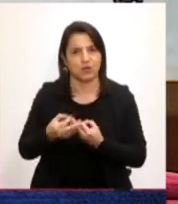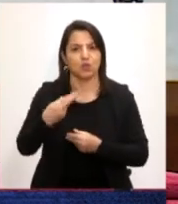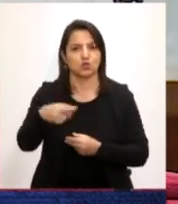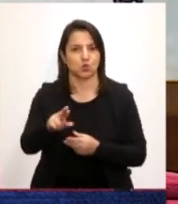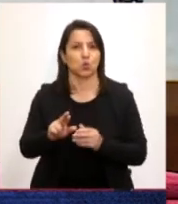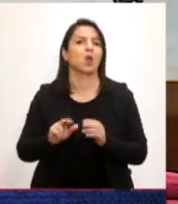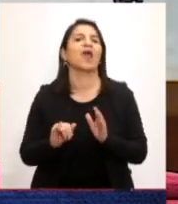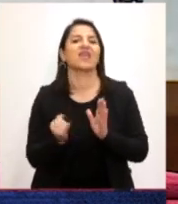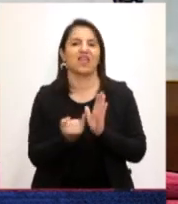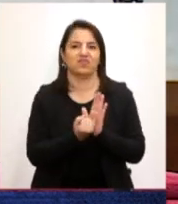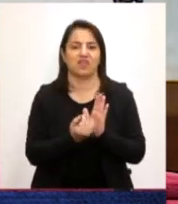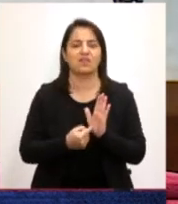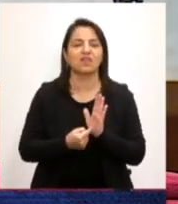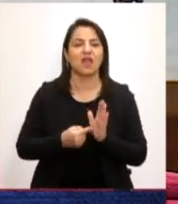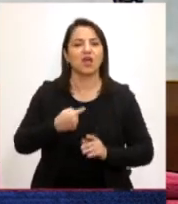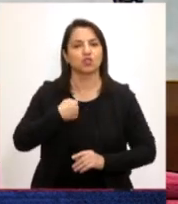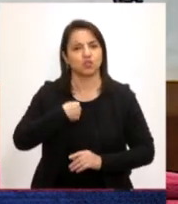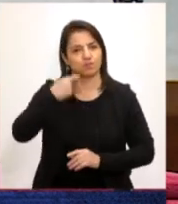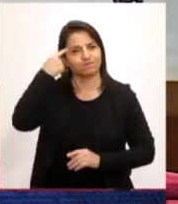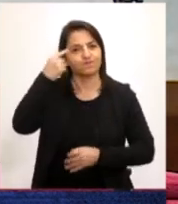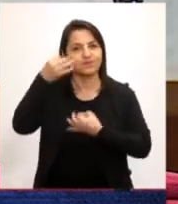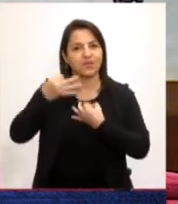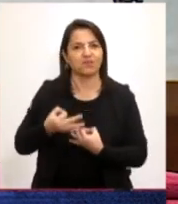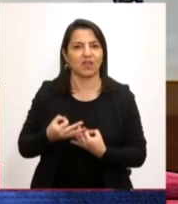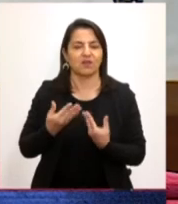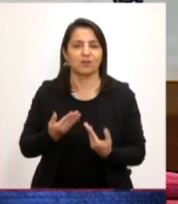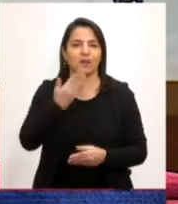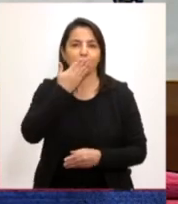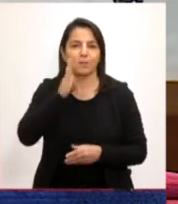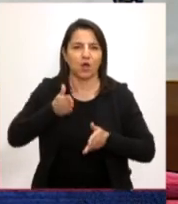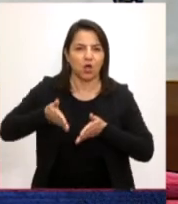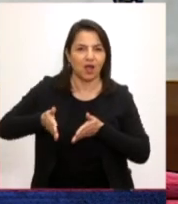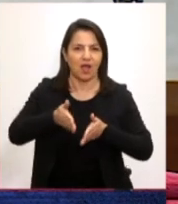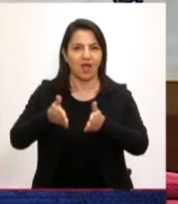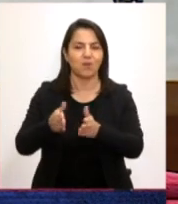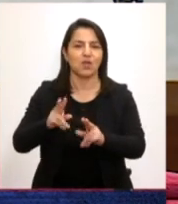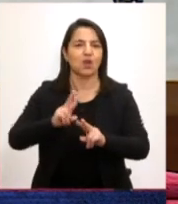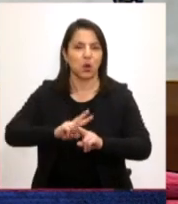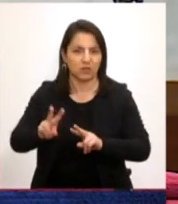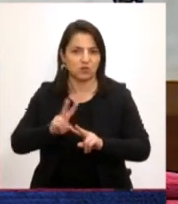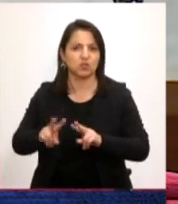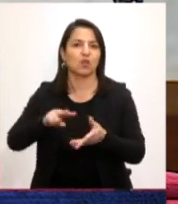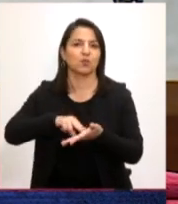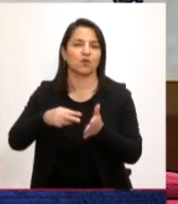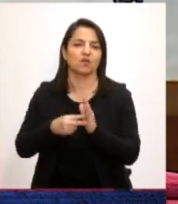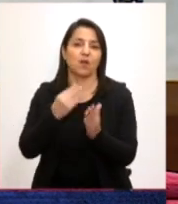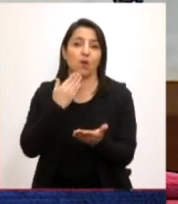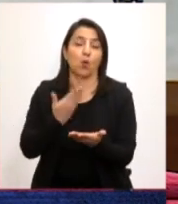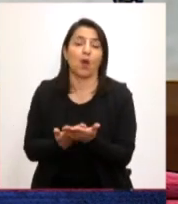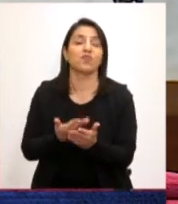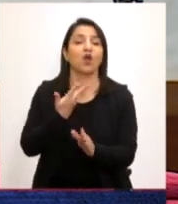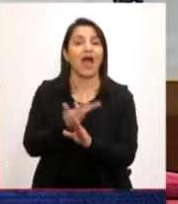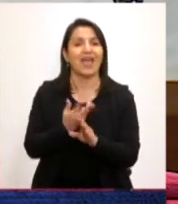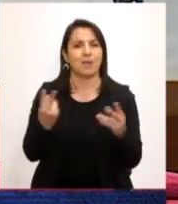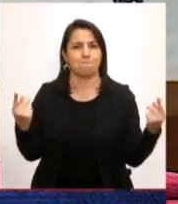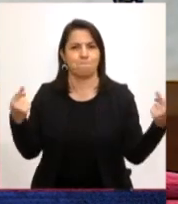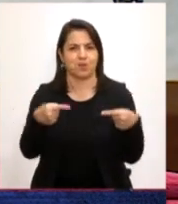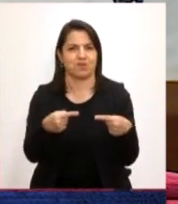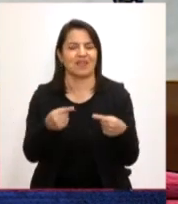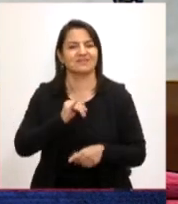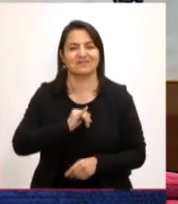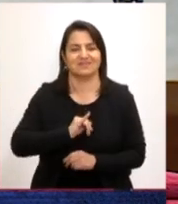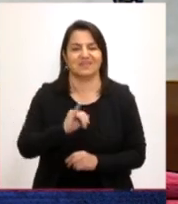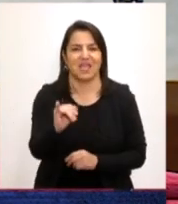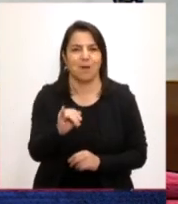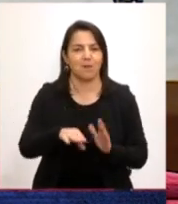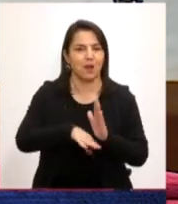identidad. Tengo la firme convicción de que el mejor camino para resolver nuestros problemas cuando existen miradas opuestas es siempre